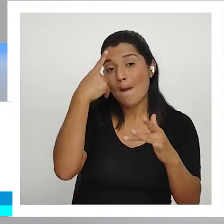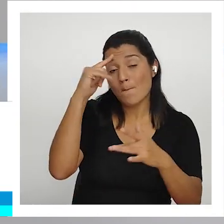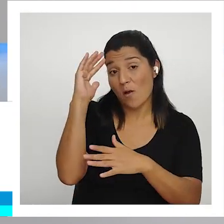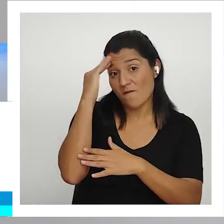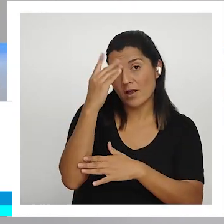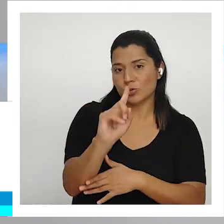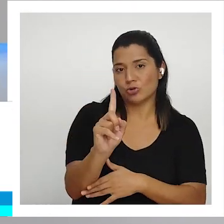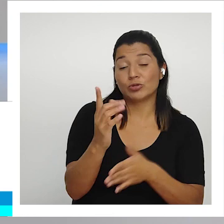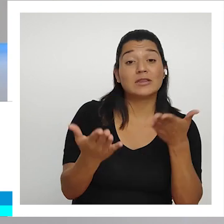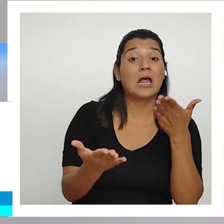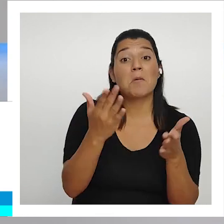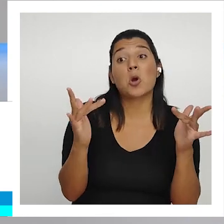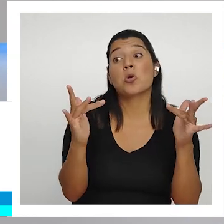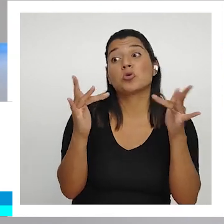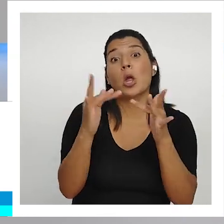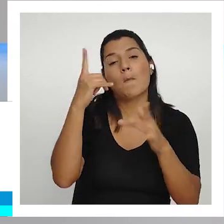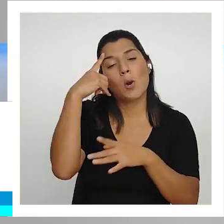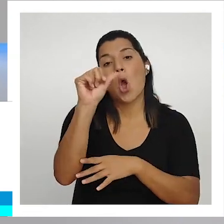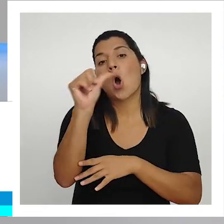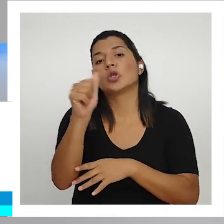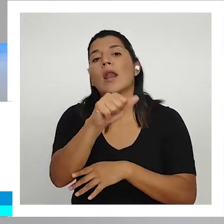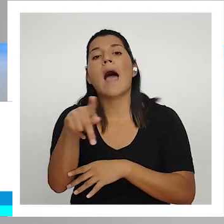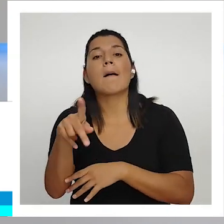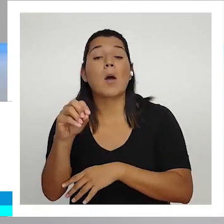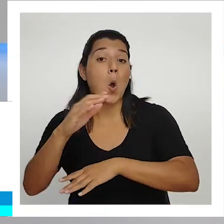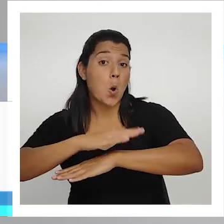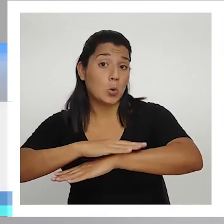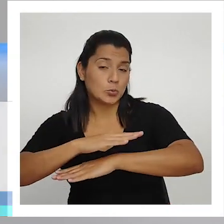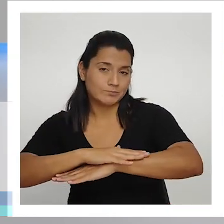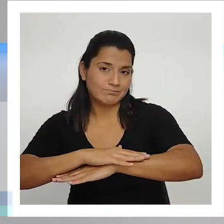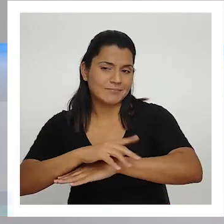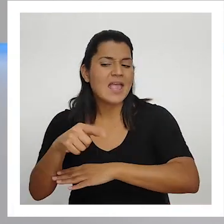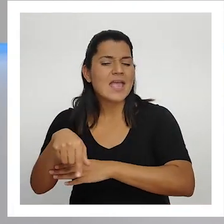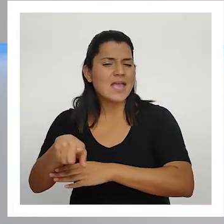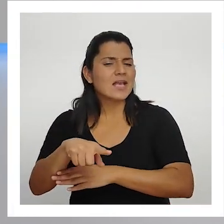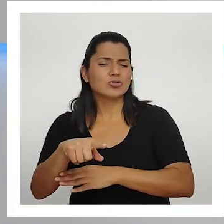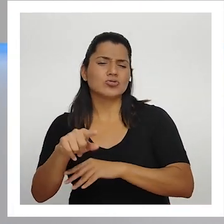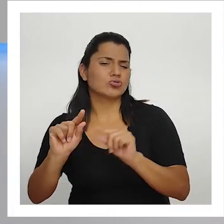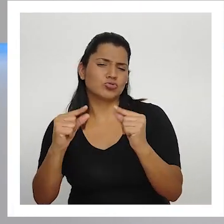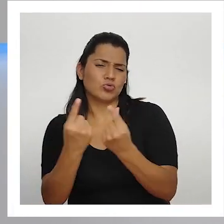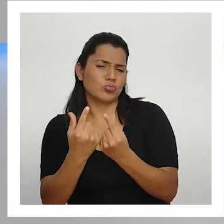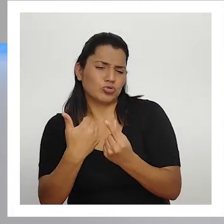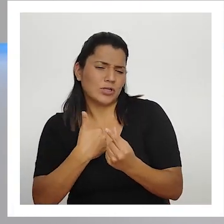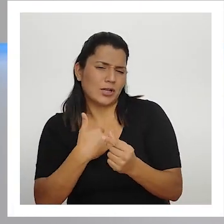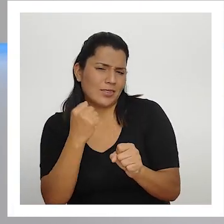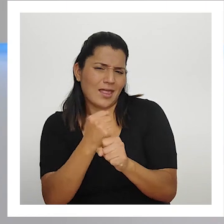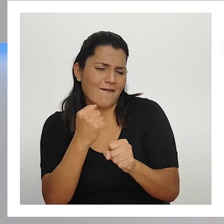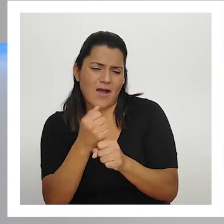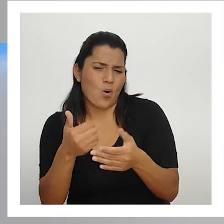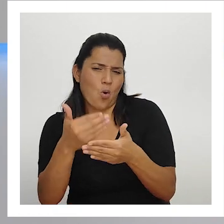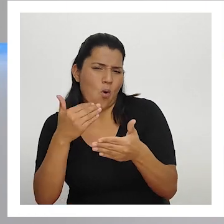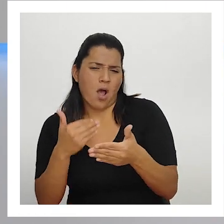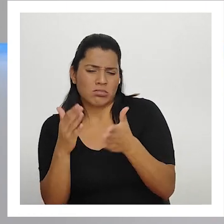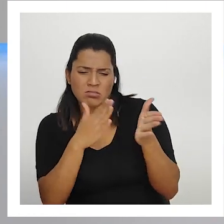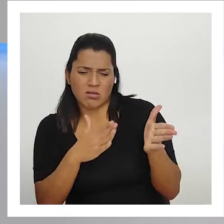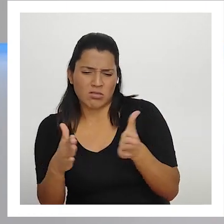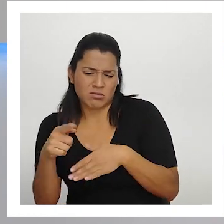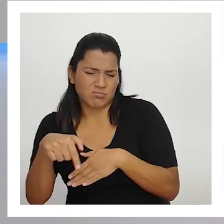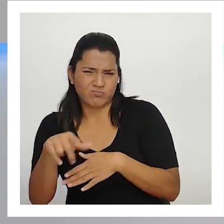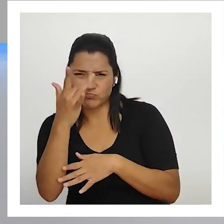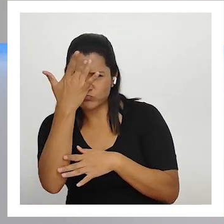frecuencia se utiliza en nuestro país. Es probable que ellos de previo hayan hecho un estudio de víctimas, dependiendo del país donde operaran,